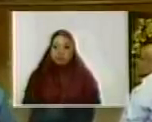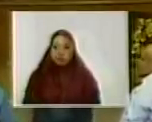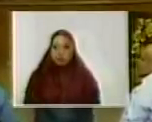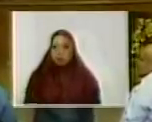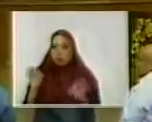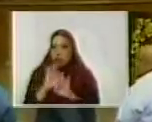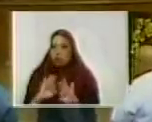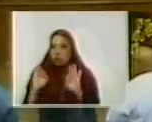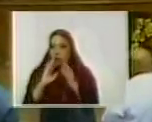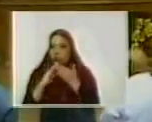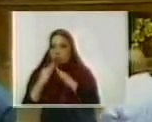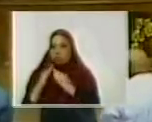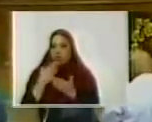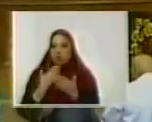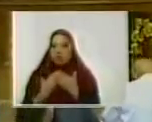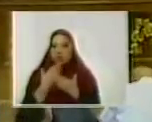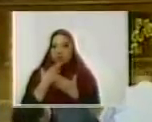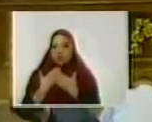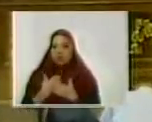Así es, muchísimas gracias.